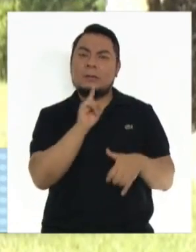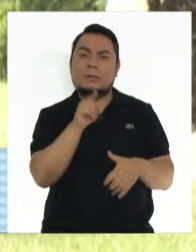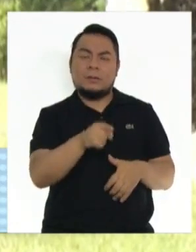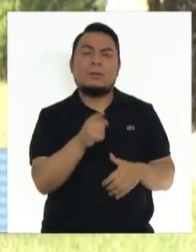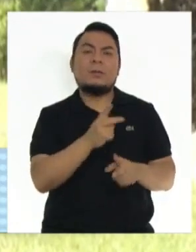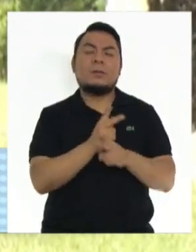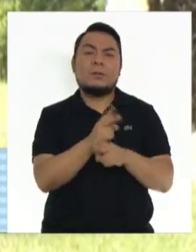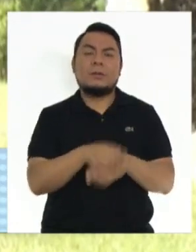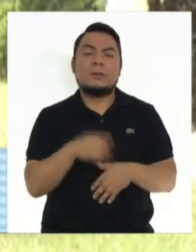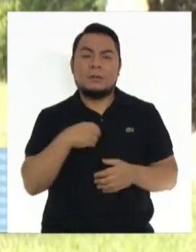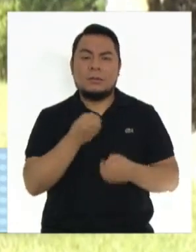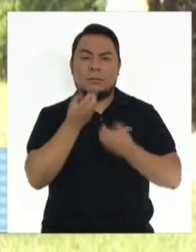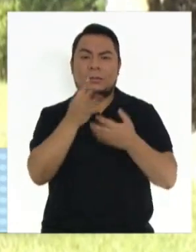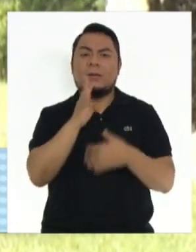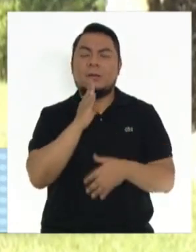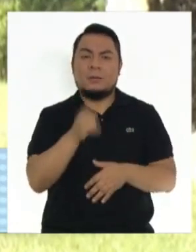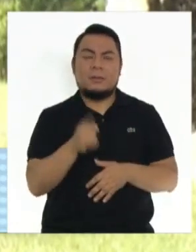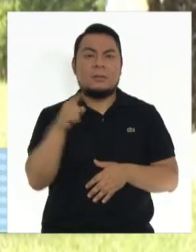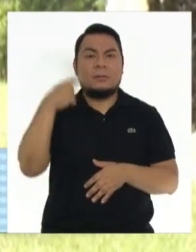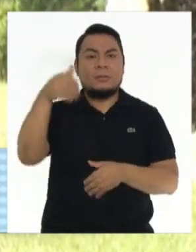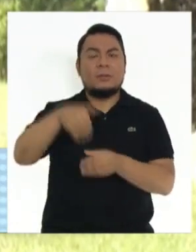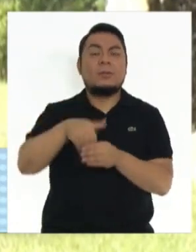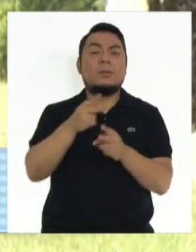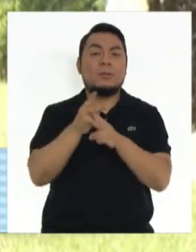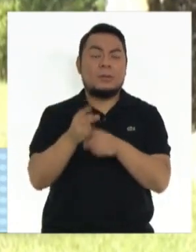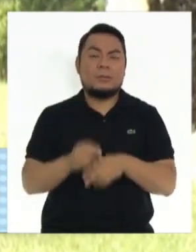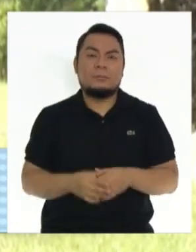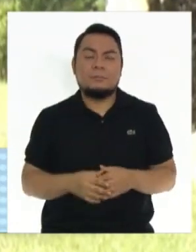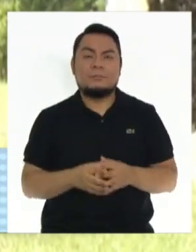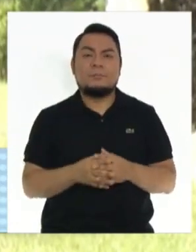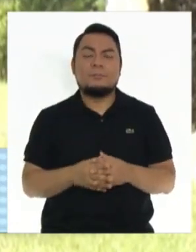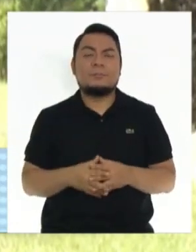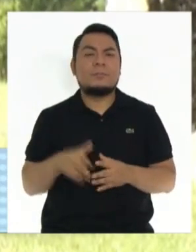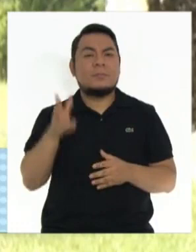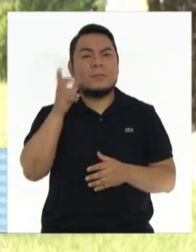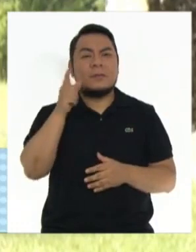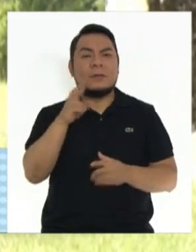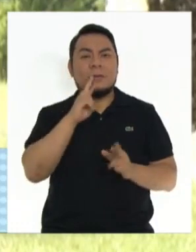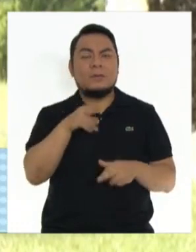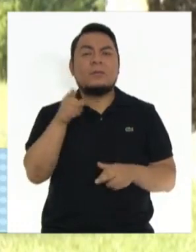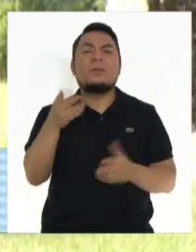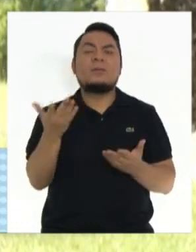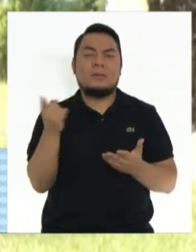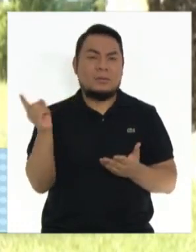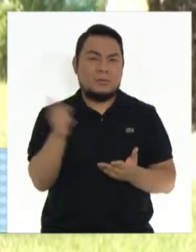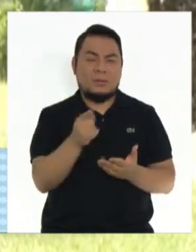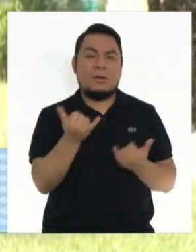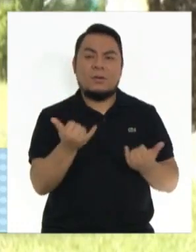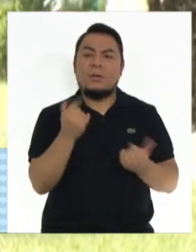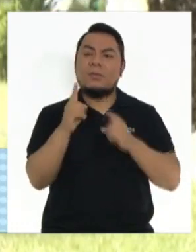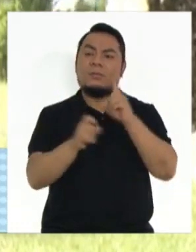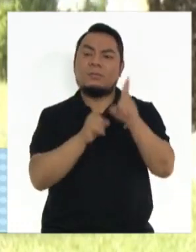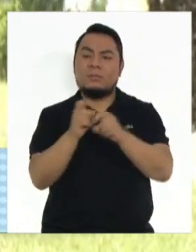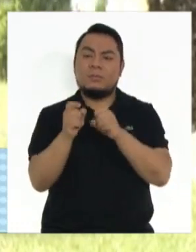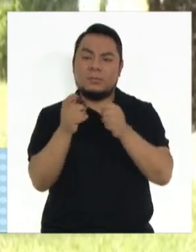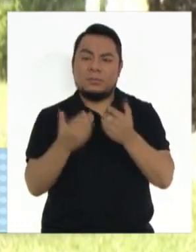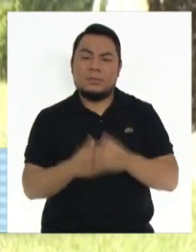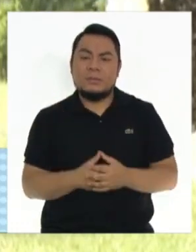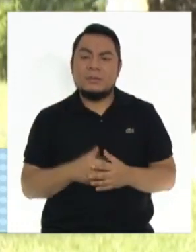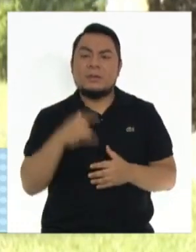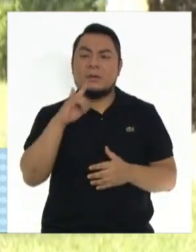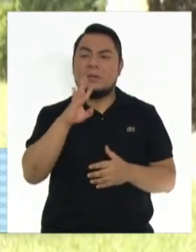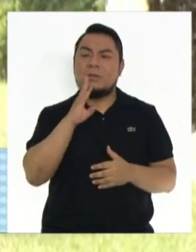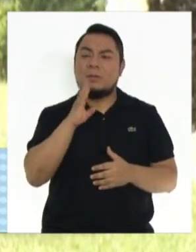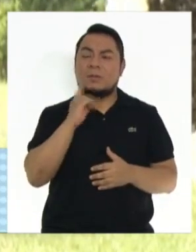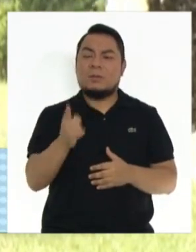están, digamos, en función de las próximas elecciones. Vamos a escuchar las palabras del alcalde, quien está haciendo uso